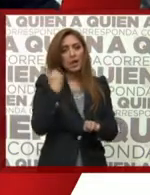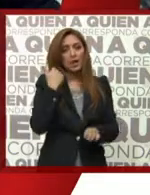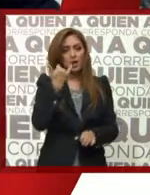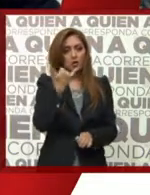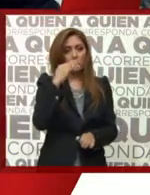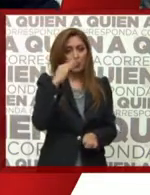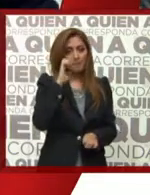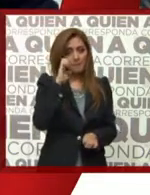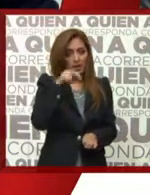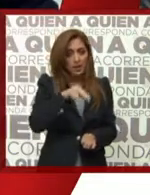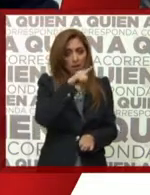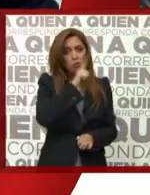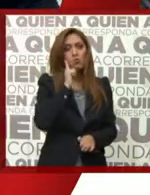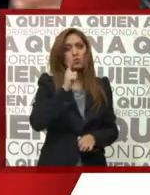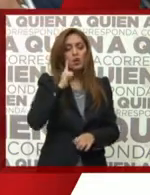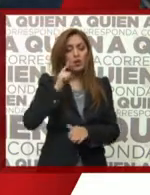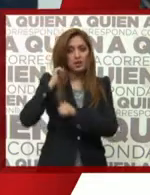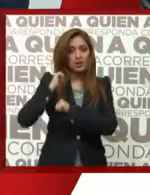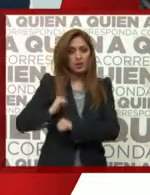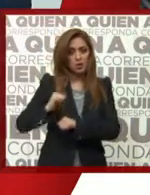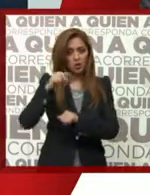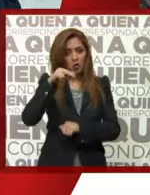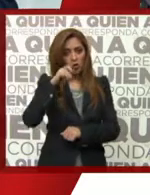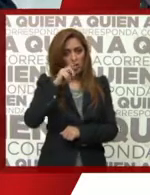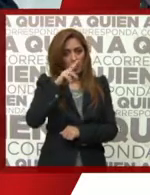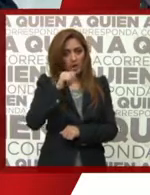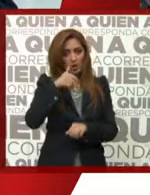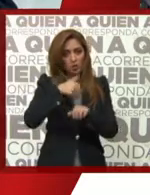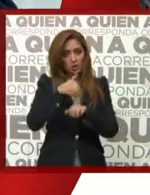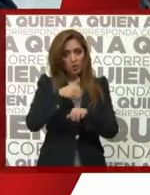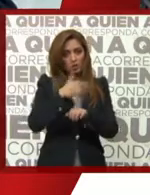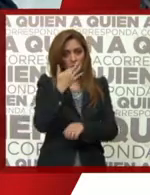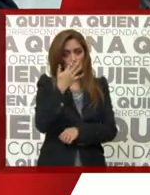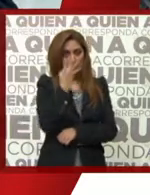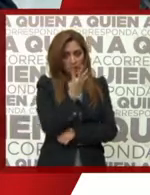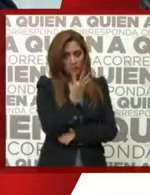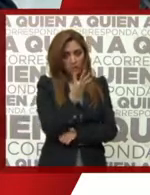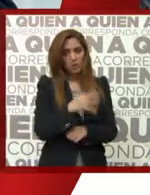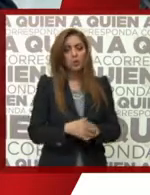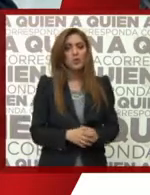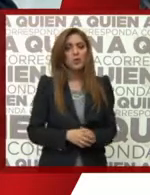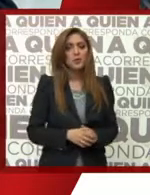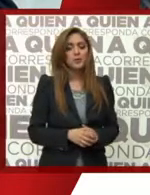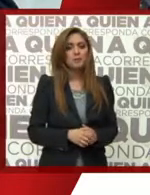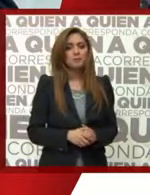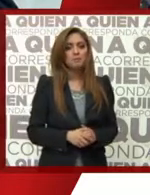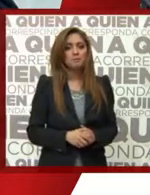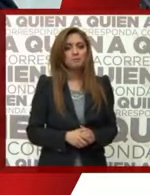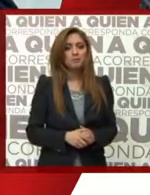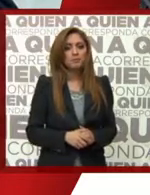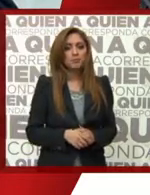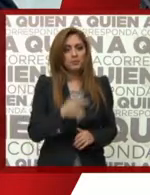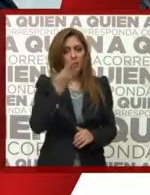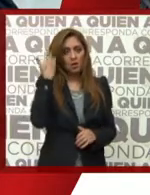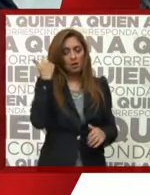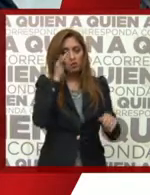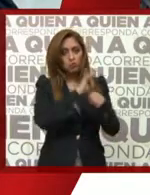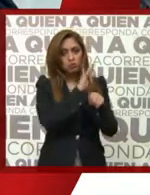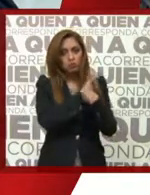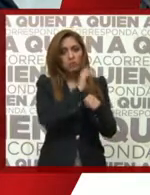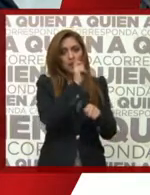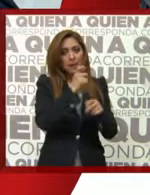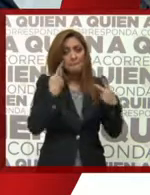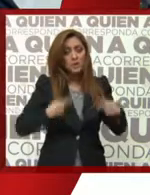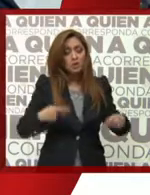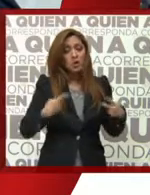Niño Rivera Leal, que es la encargada de la notaría número 54, y que con esto la prevengan, que haya alguien de su gente